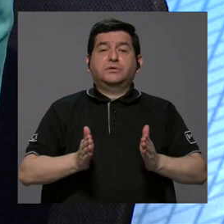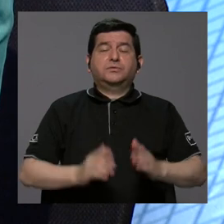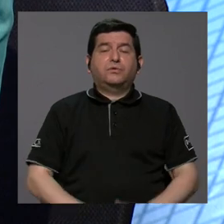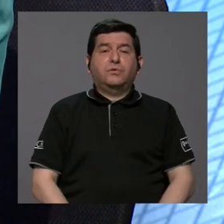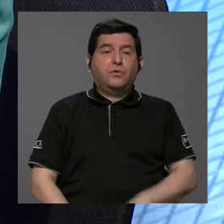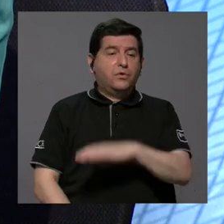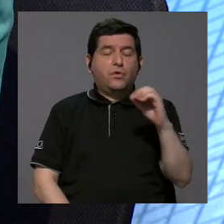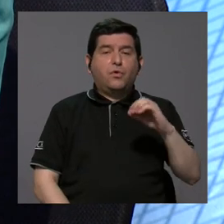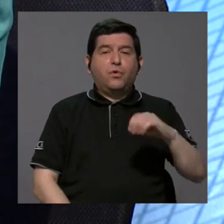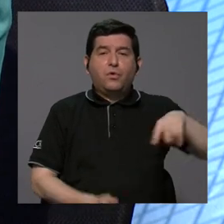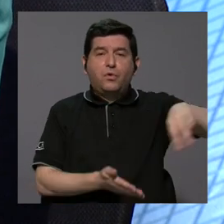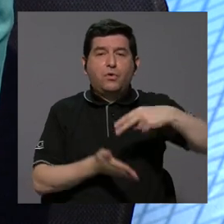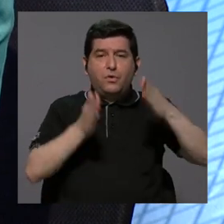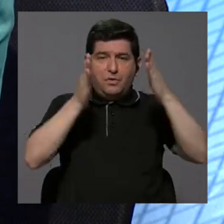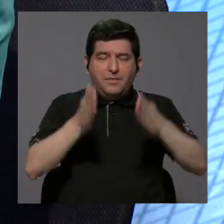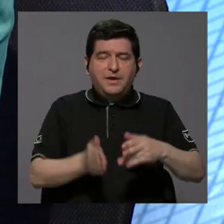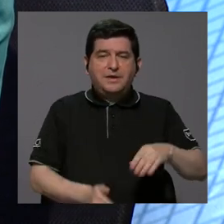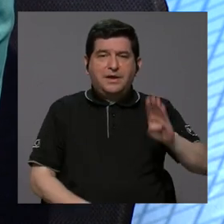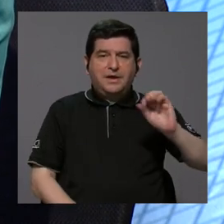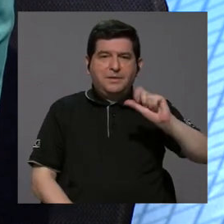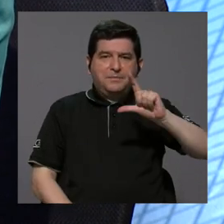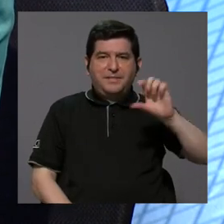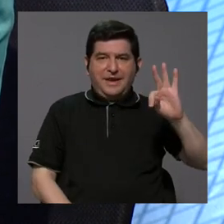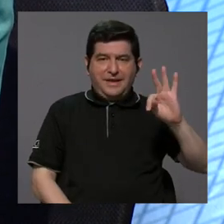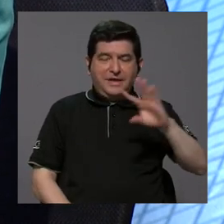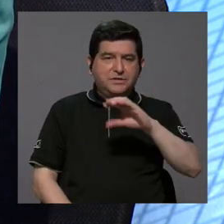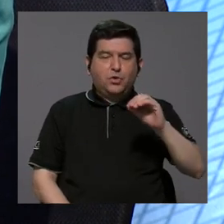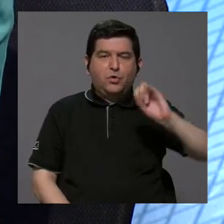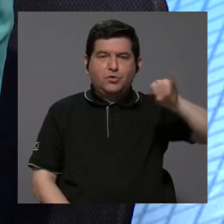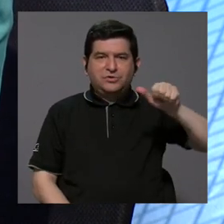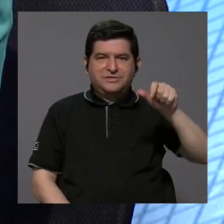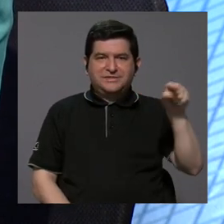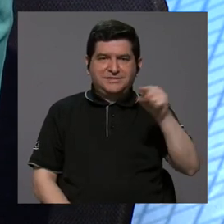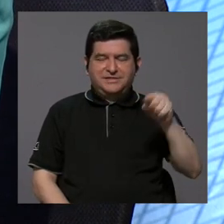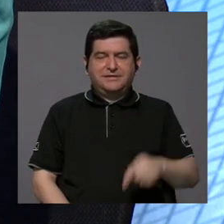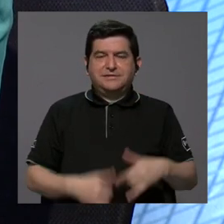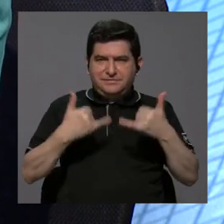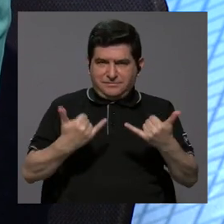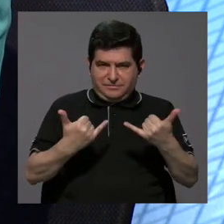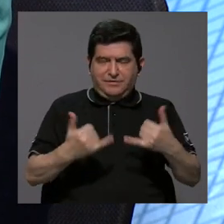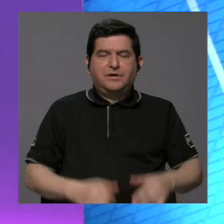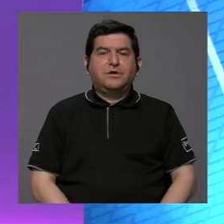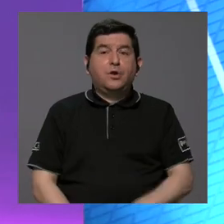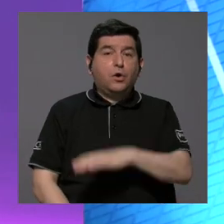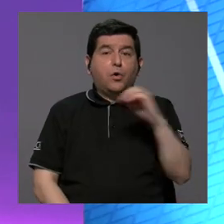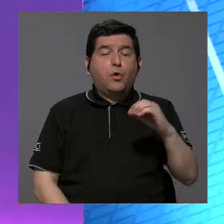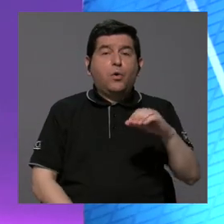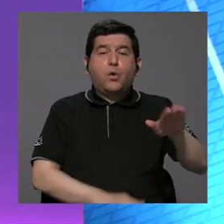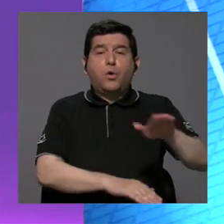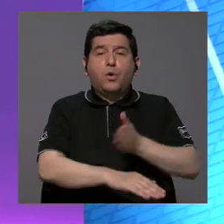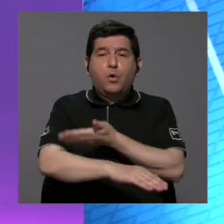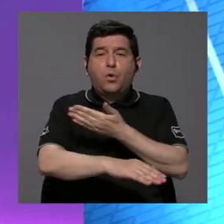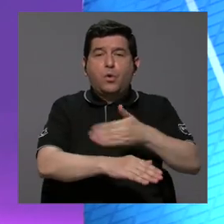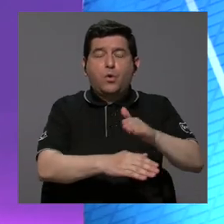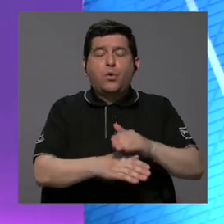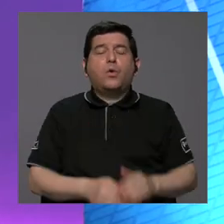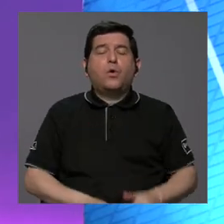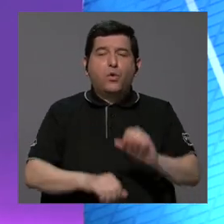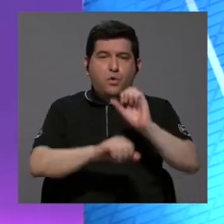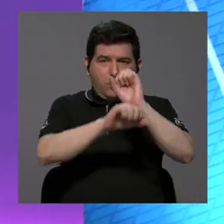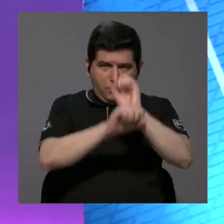hacer un bailarín de ballet o de jazz contemporáneo o ser un músico clásico